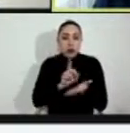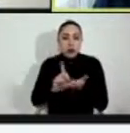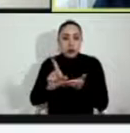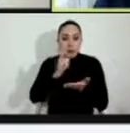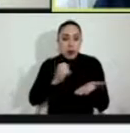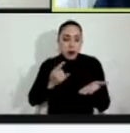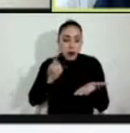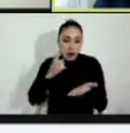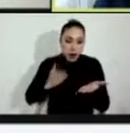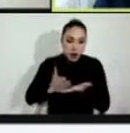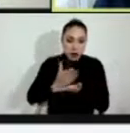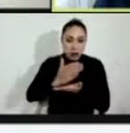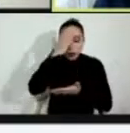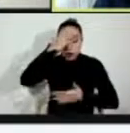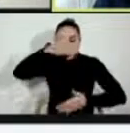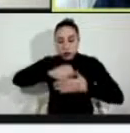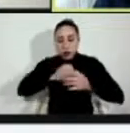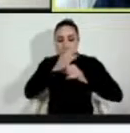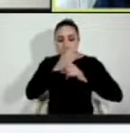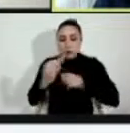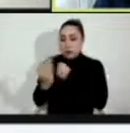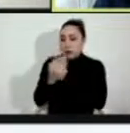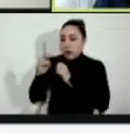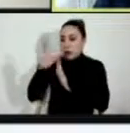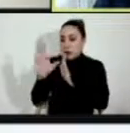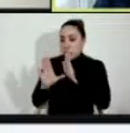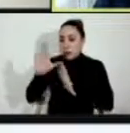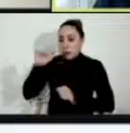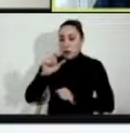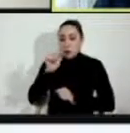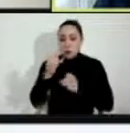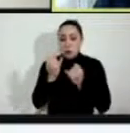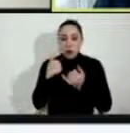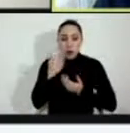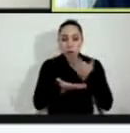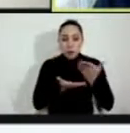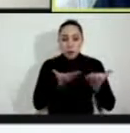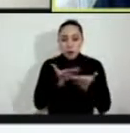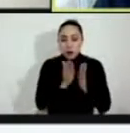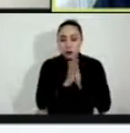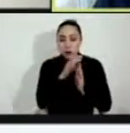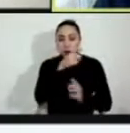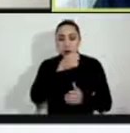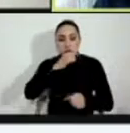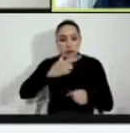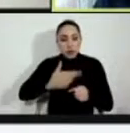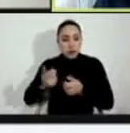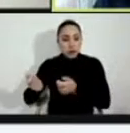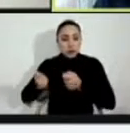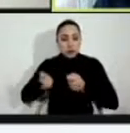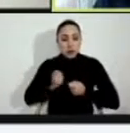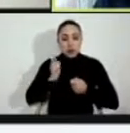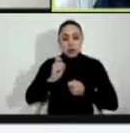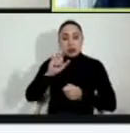Constitución, se le solicita a esta misma Secretaría remitir el expediente número